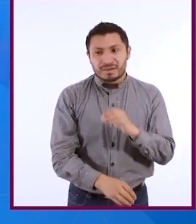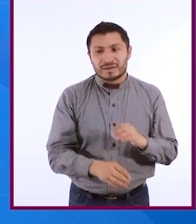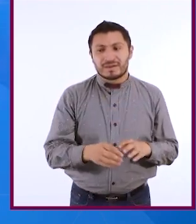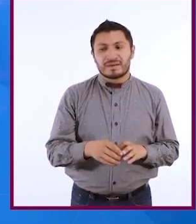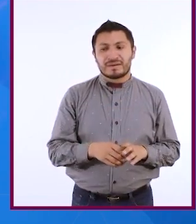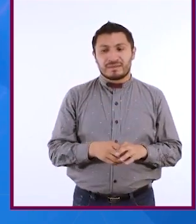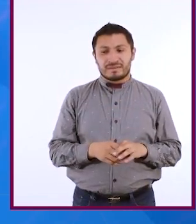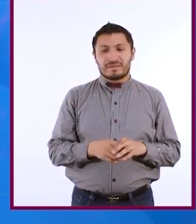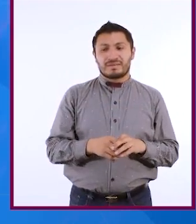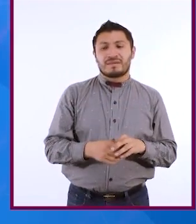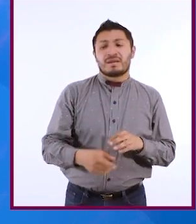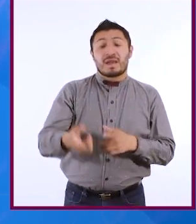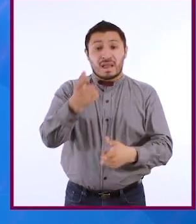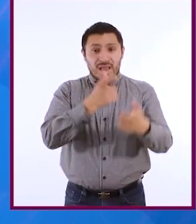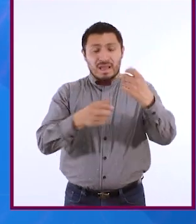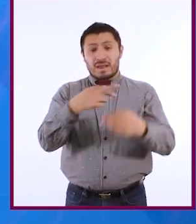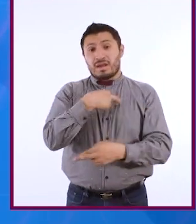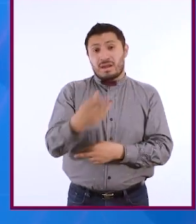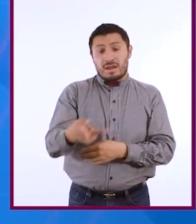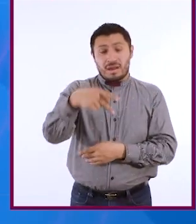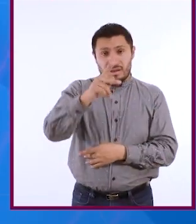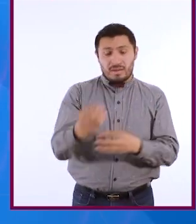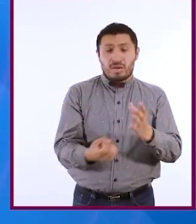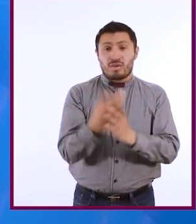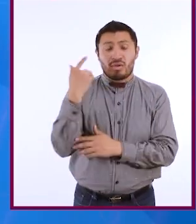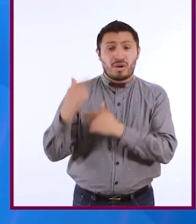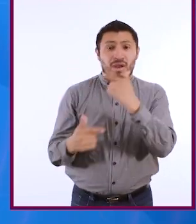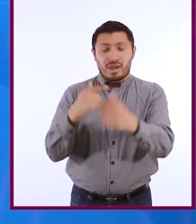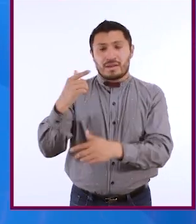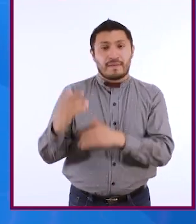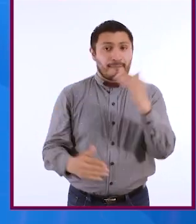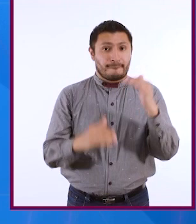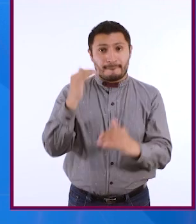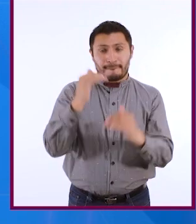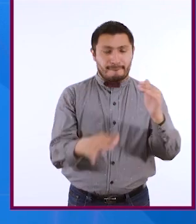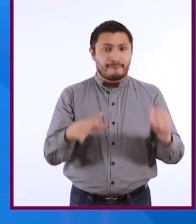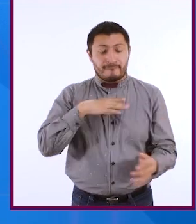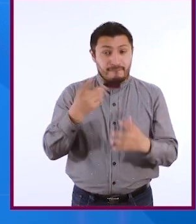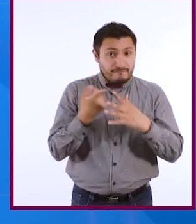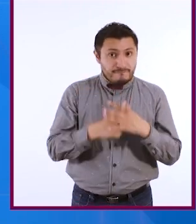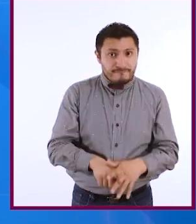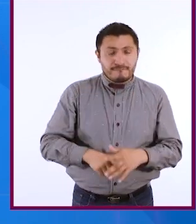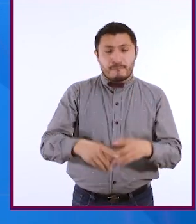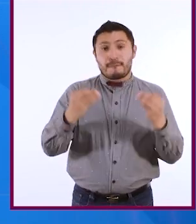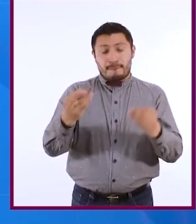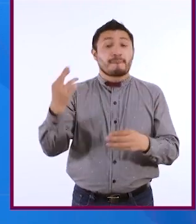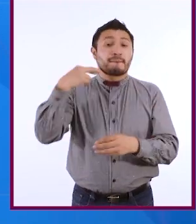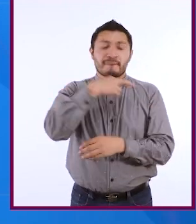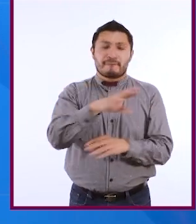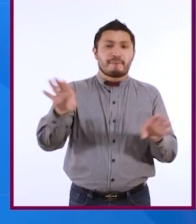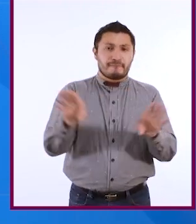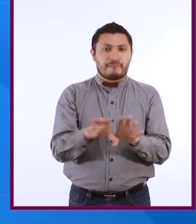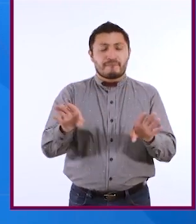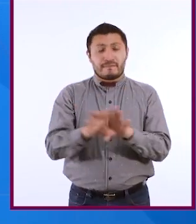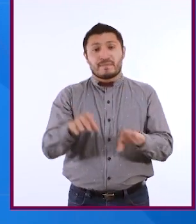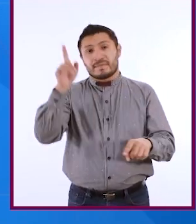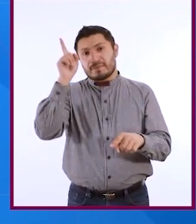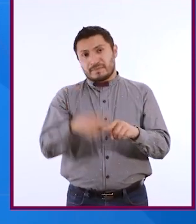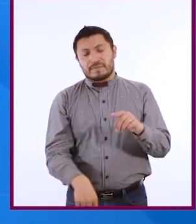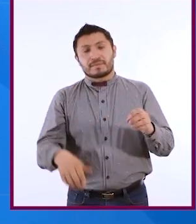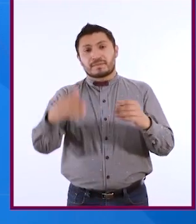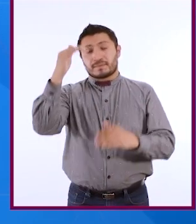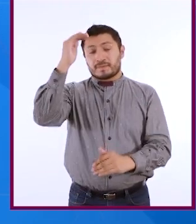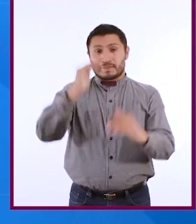brechas en ingreso y riqueza. Pero una nueva generación de desigualdades está surgiendo. Tan pronto como se reduce o destruye